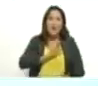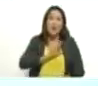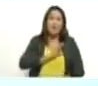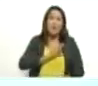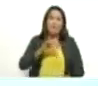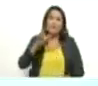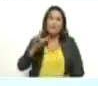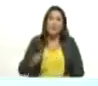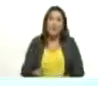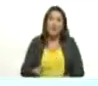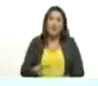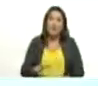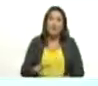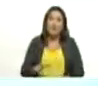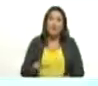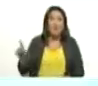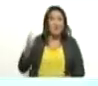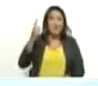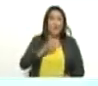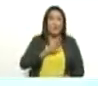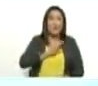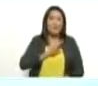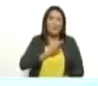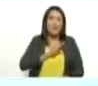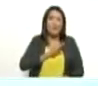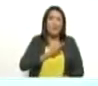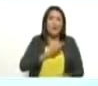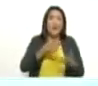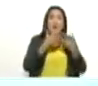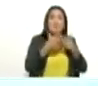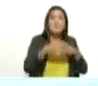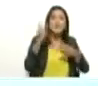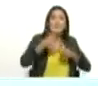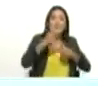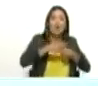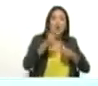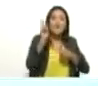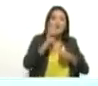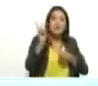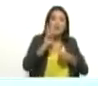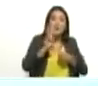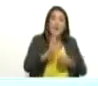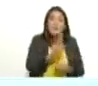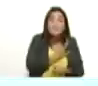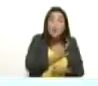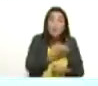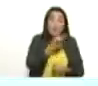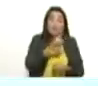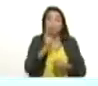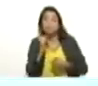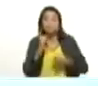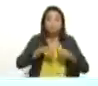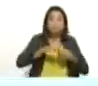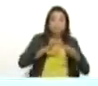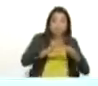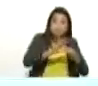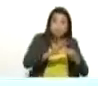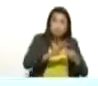su dueño legítimo, su único dueño, que es la empresa PDVSA, Petróleos de Venezuela, Sociedad